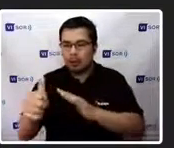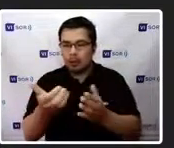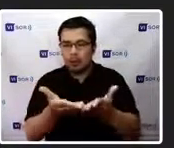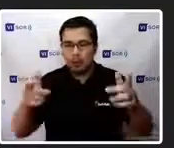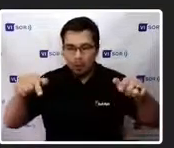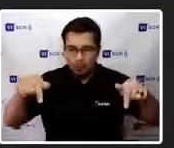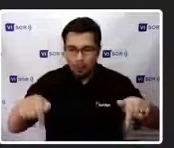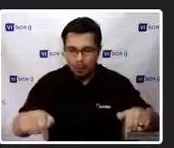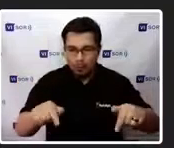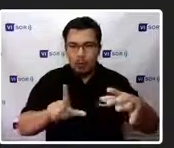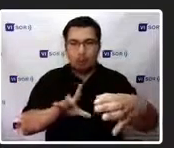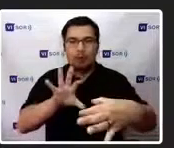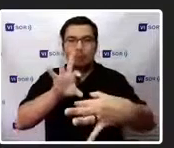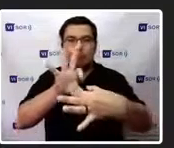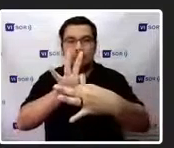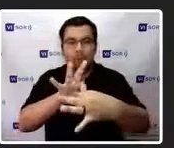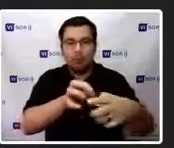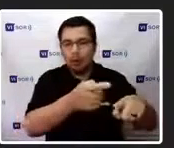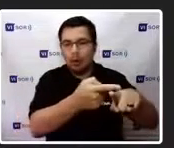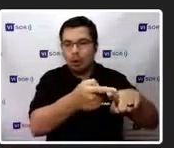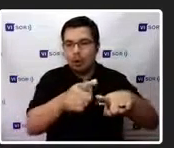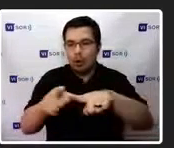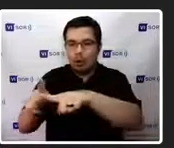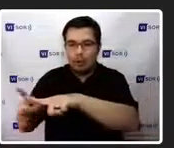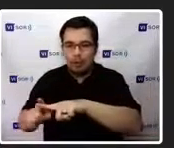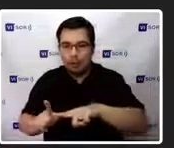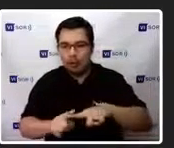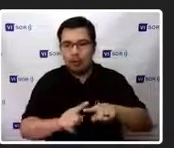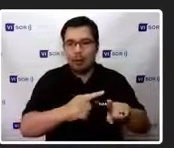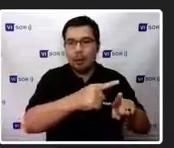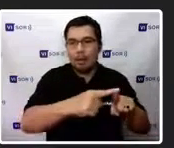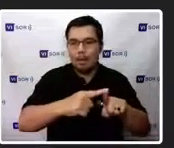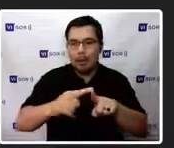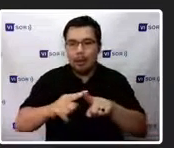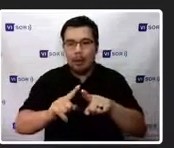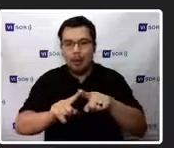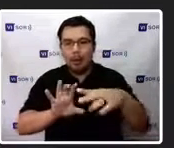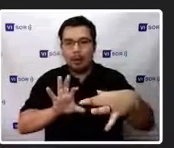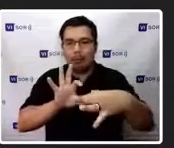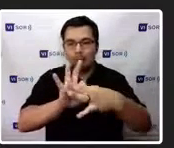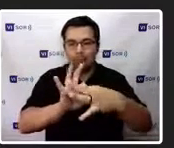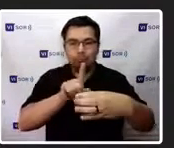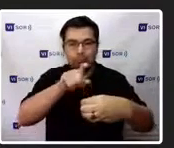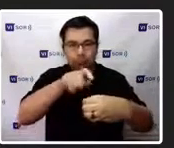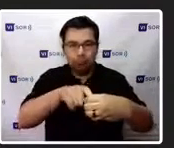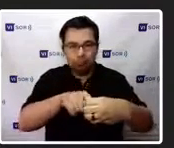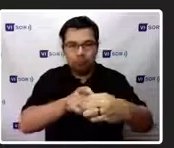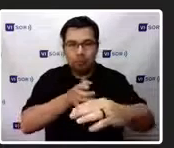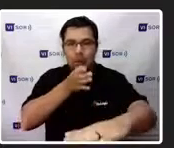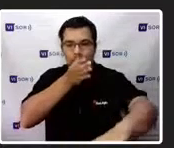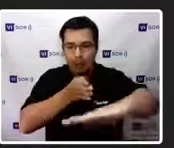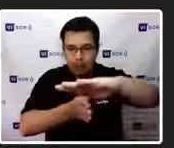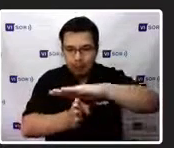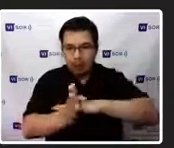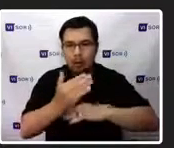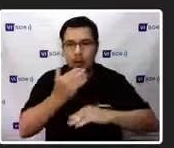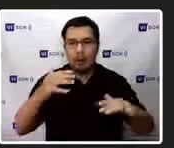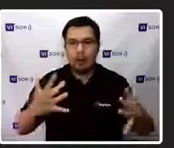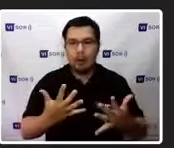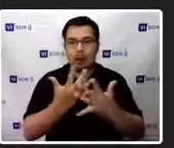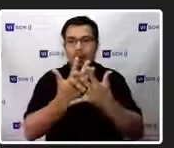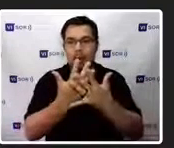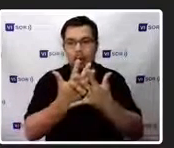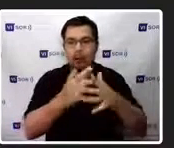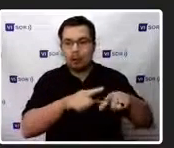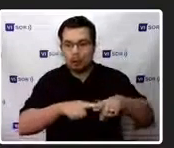conectados por los distintos canales, ¿no es cierto?, de difusión o admisión y también de nuestras redes sociales en internet. Un abrazo grande, que esté